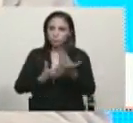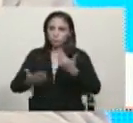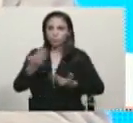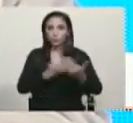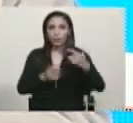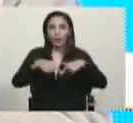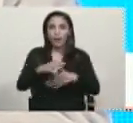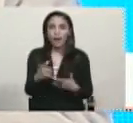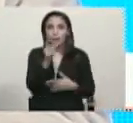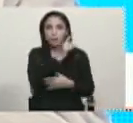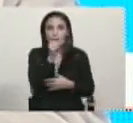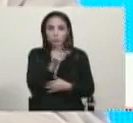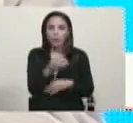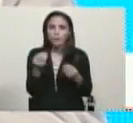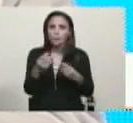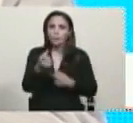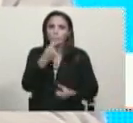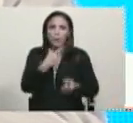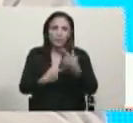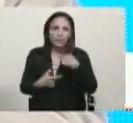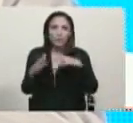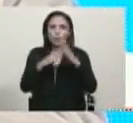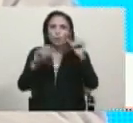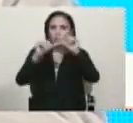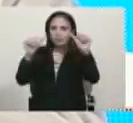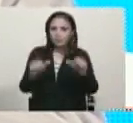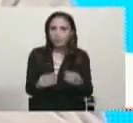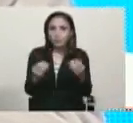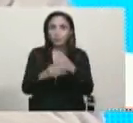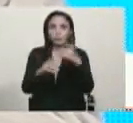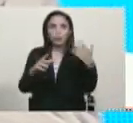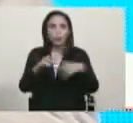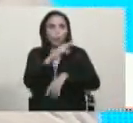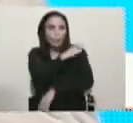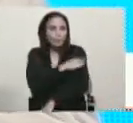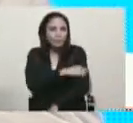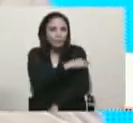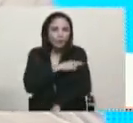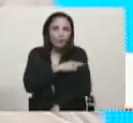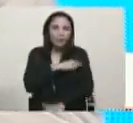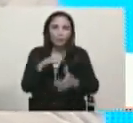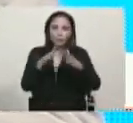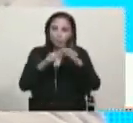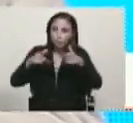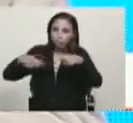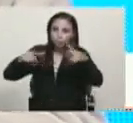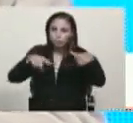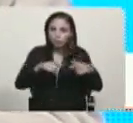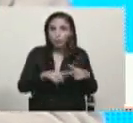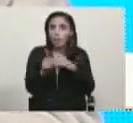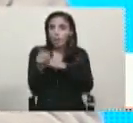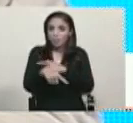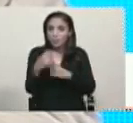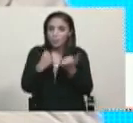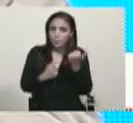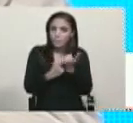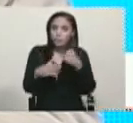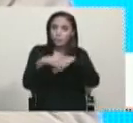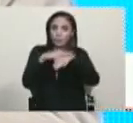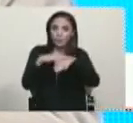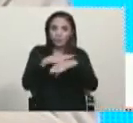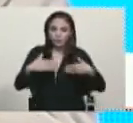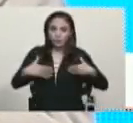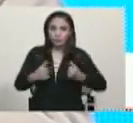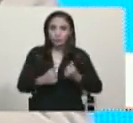una buena cantidad de medicamentos en todo el sistema, desde los hospitales, los ambulatorios, y poder también brindarle el apoyo a través del ministerio a